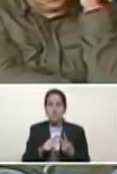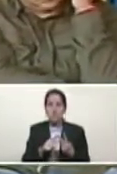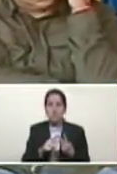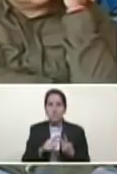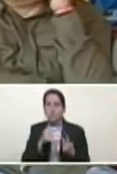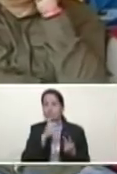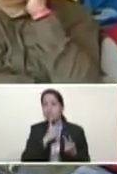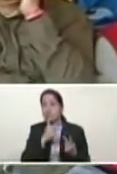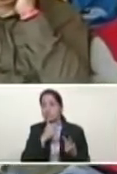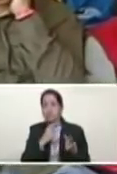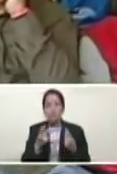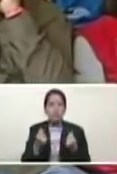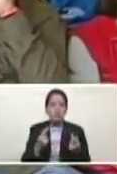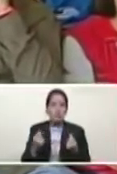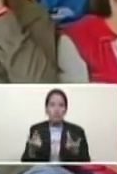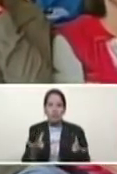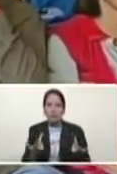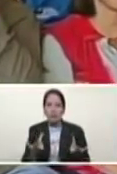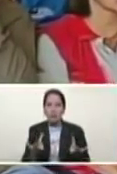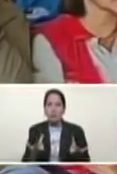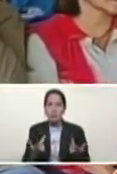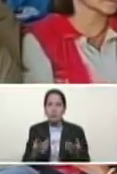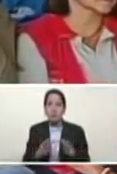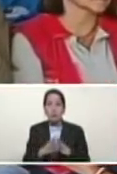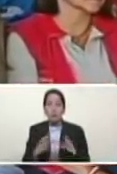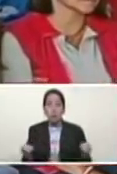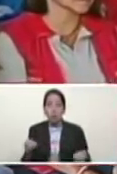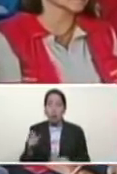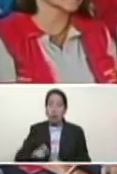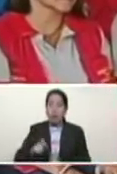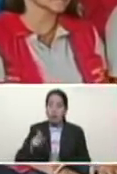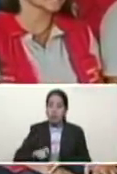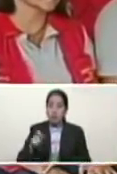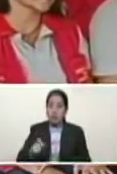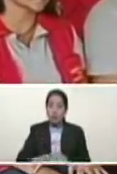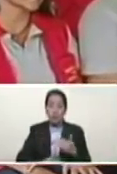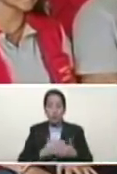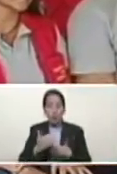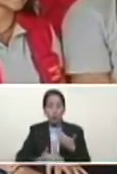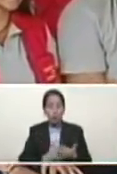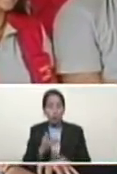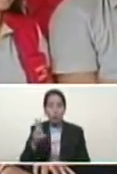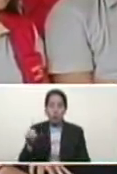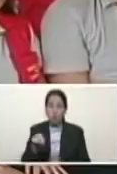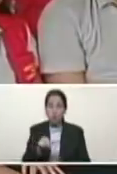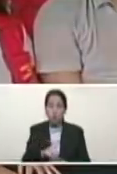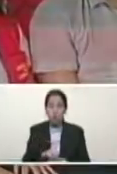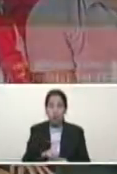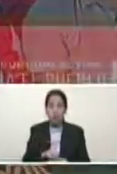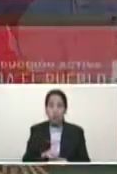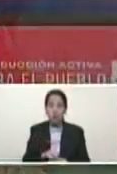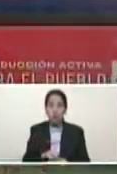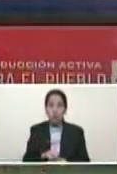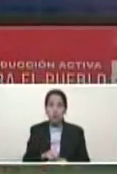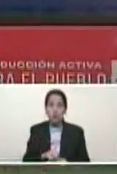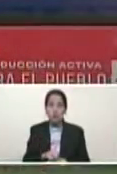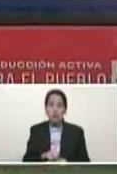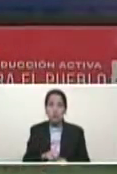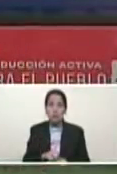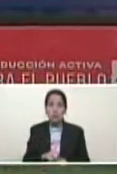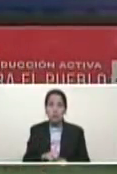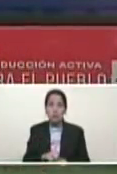resistencia para satisfacer todas las necesidades con producción nacional. Y de esa economía de resistencia, señor